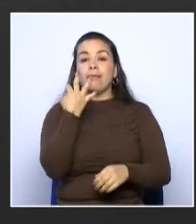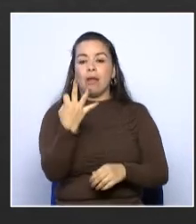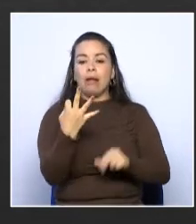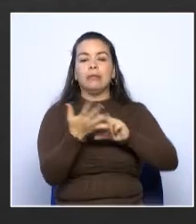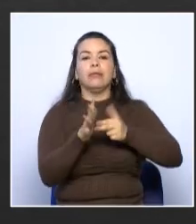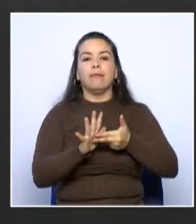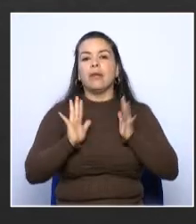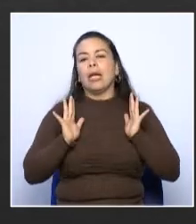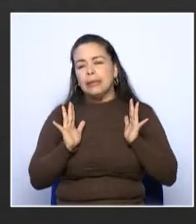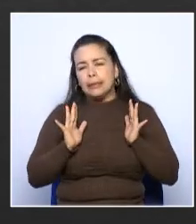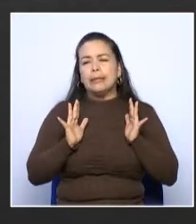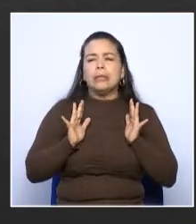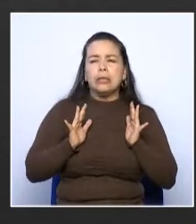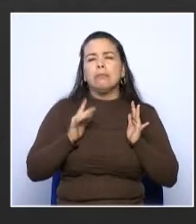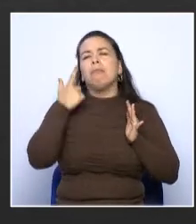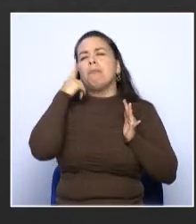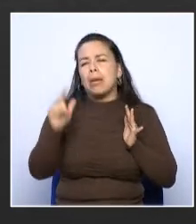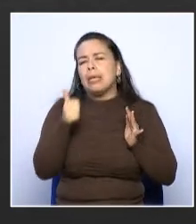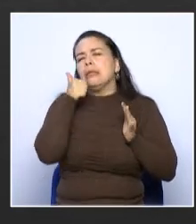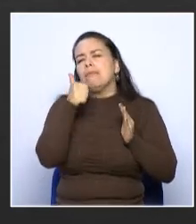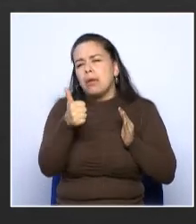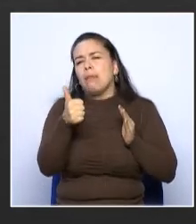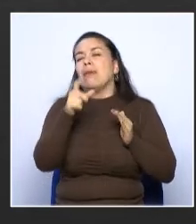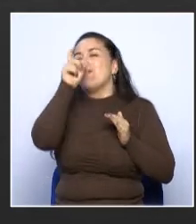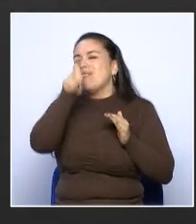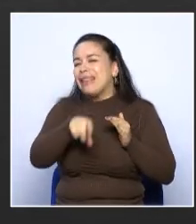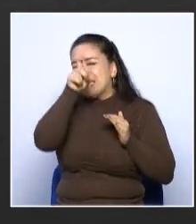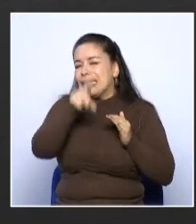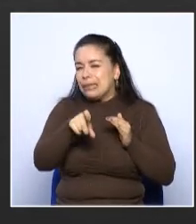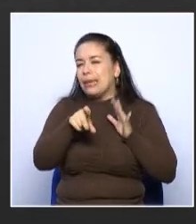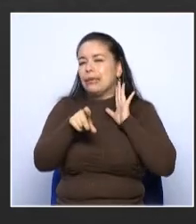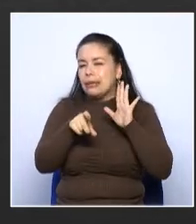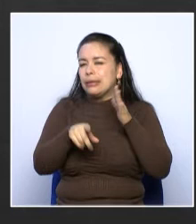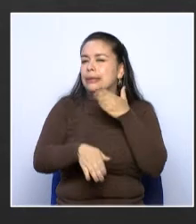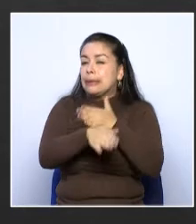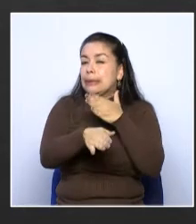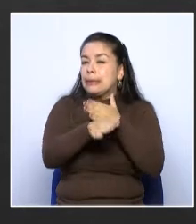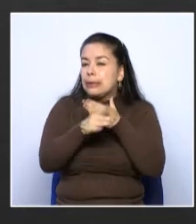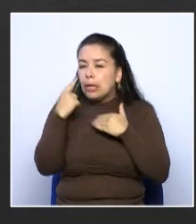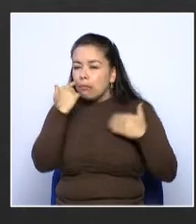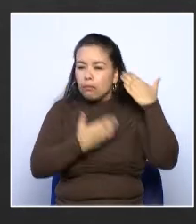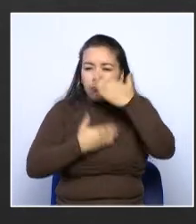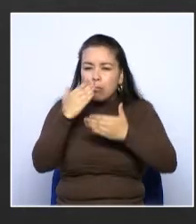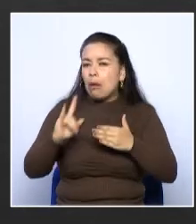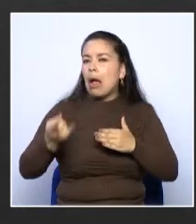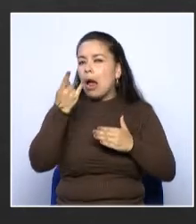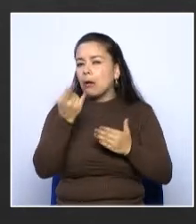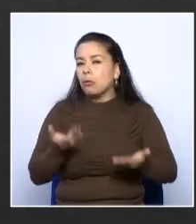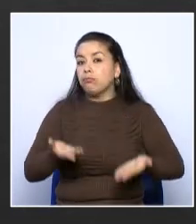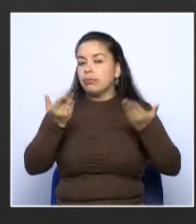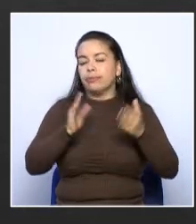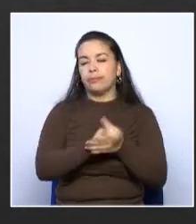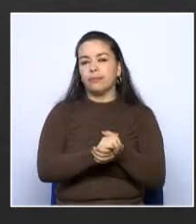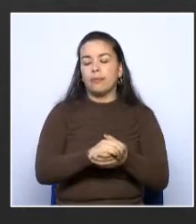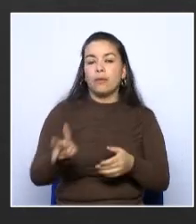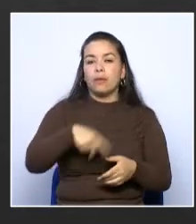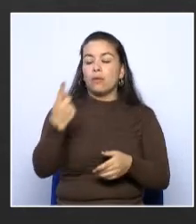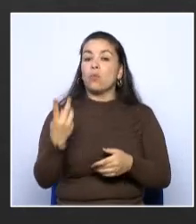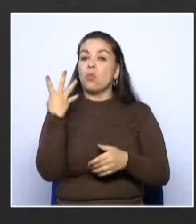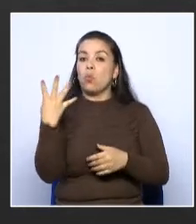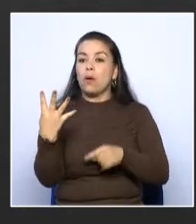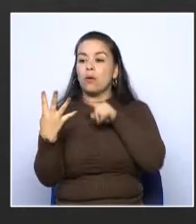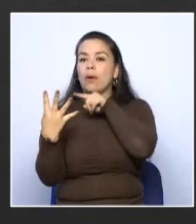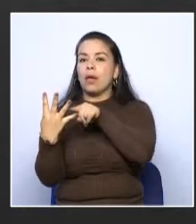que es probablemente benigna, pero requiere controles seguidos, ¿sí? Para comprobar su evolución. El 4 es una lesión